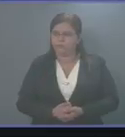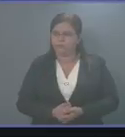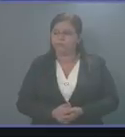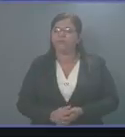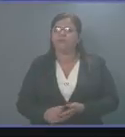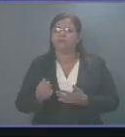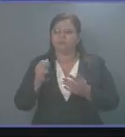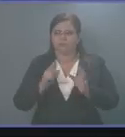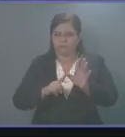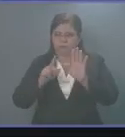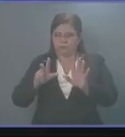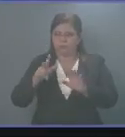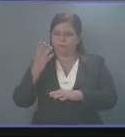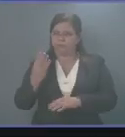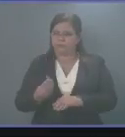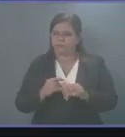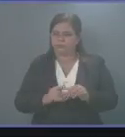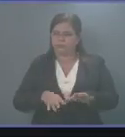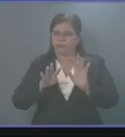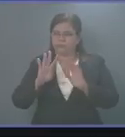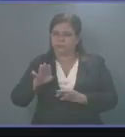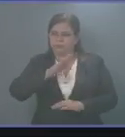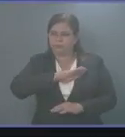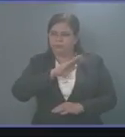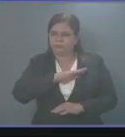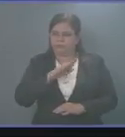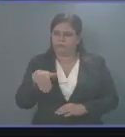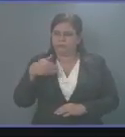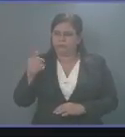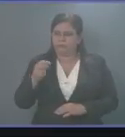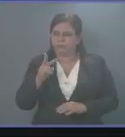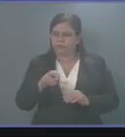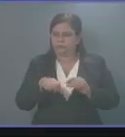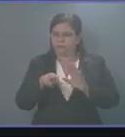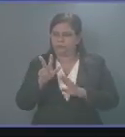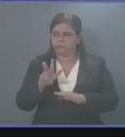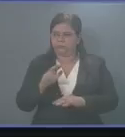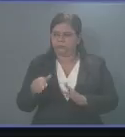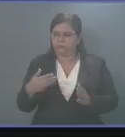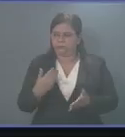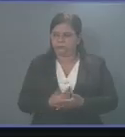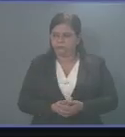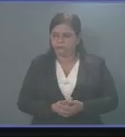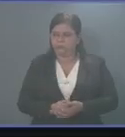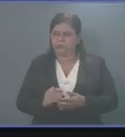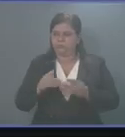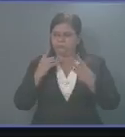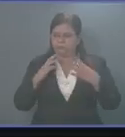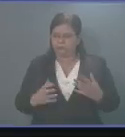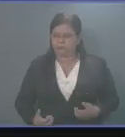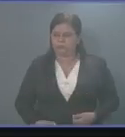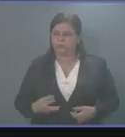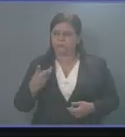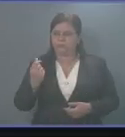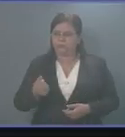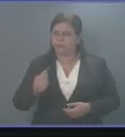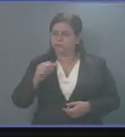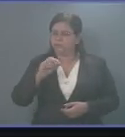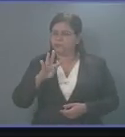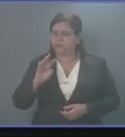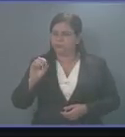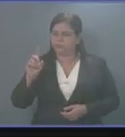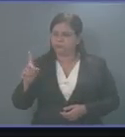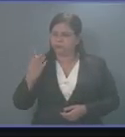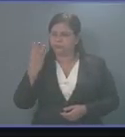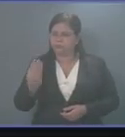488 de fecha 19 de septiembre del 2013, publicado en el Diario Oficial número 90, tomo 401